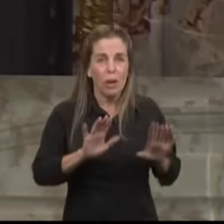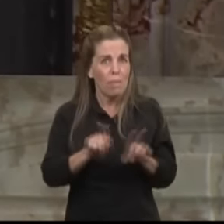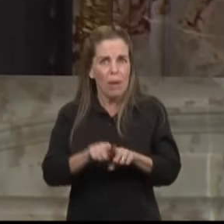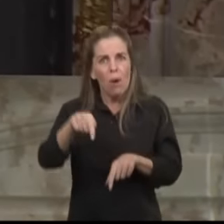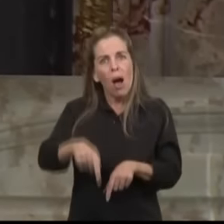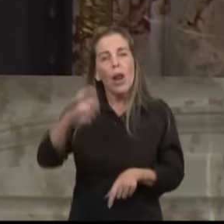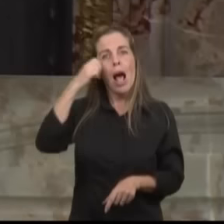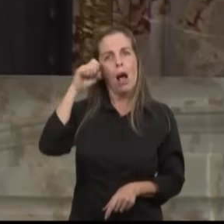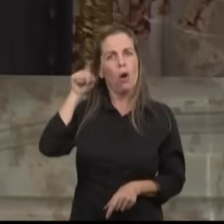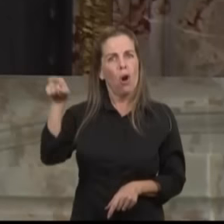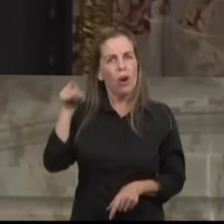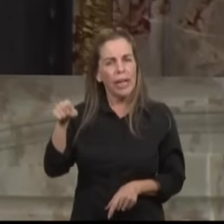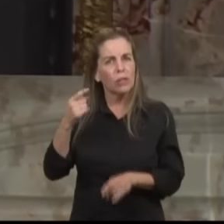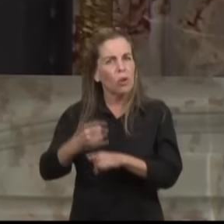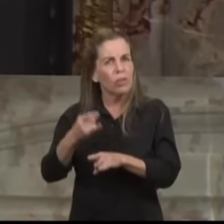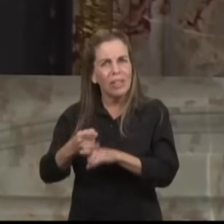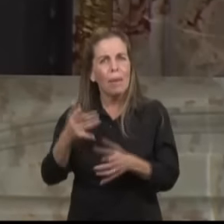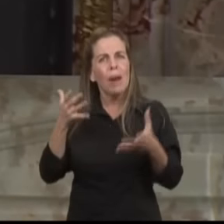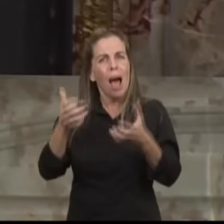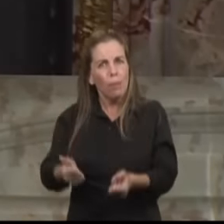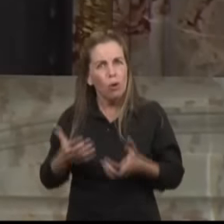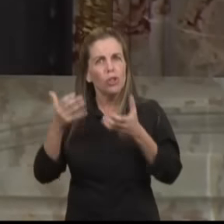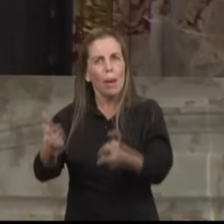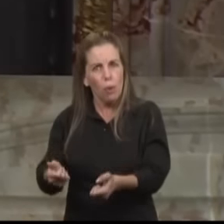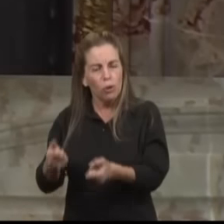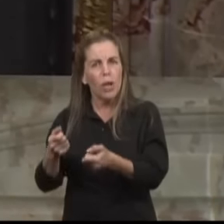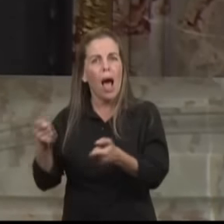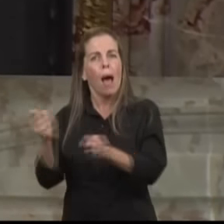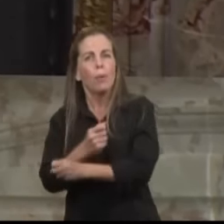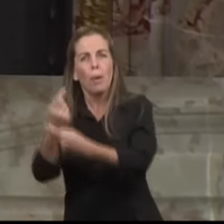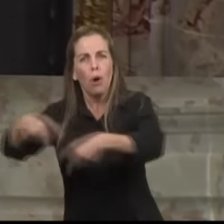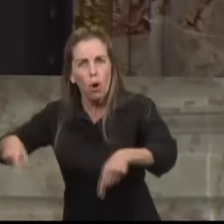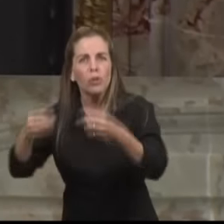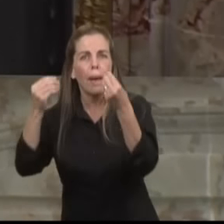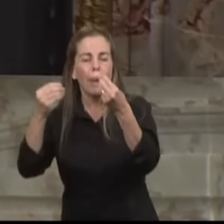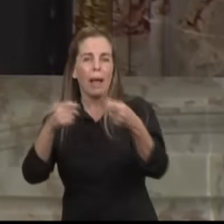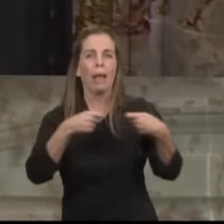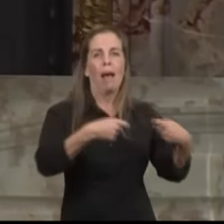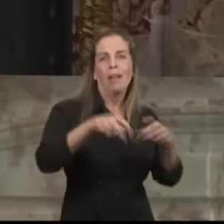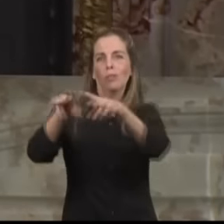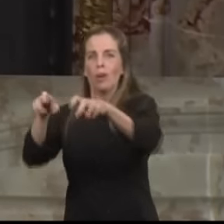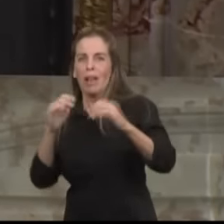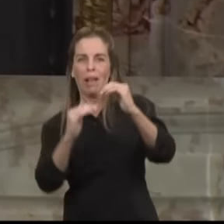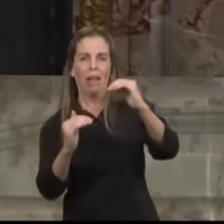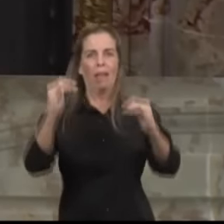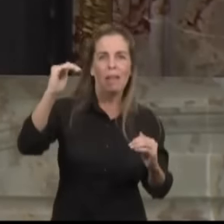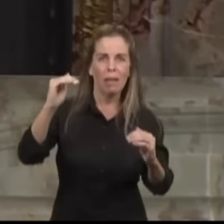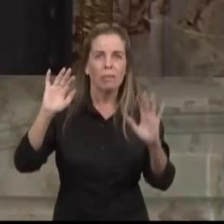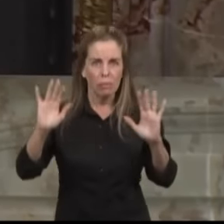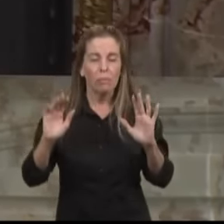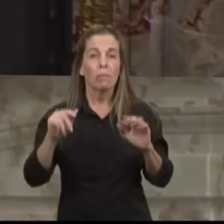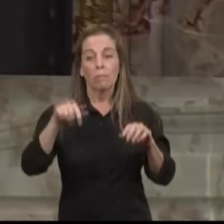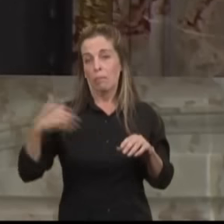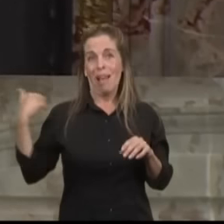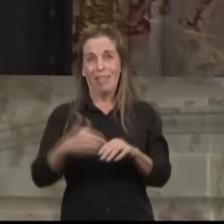con sus constantes embates al equilibrio fiscal. No en vano, somos el primer gobierno en 123 años